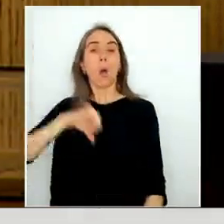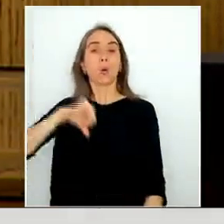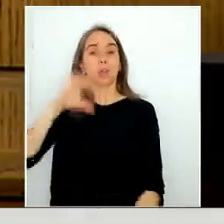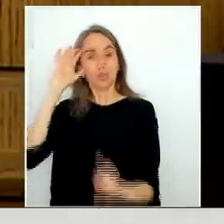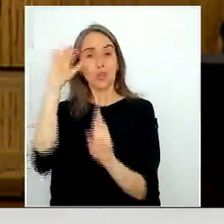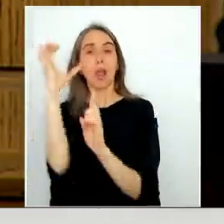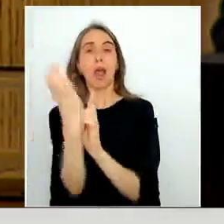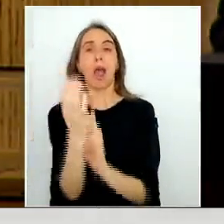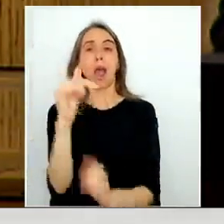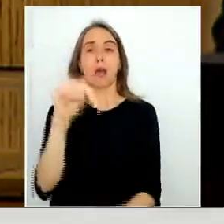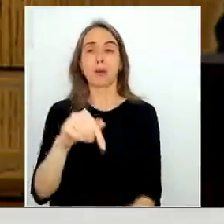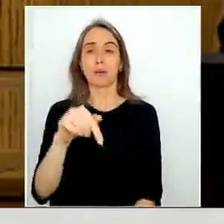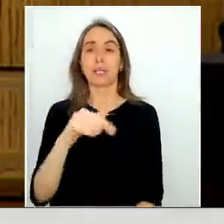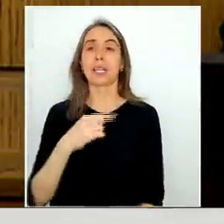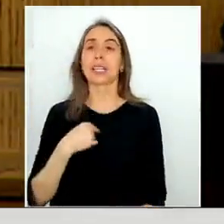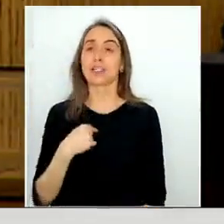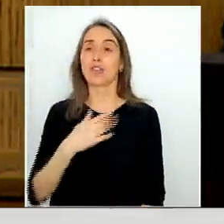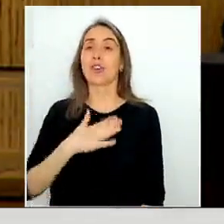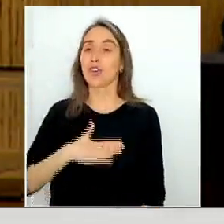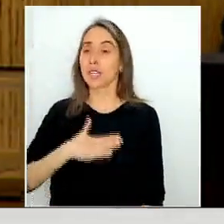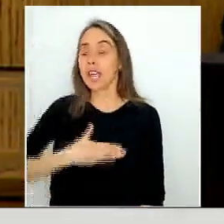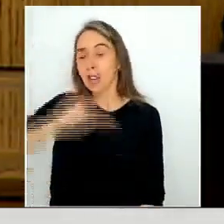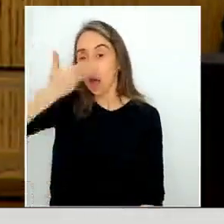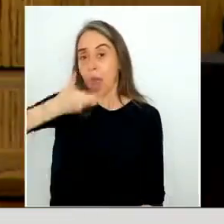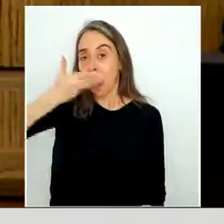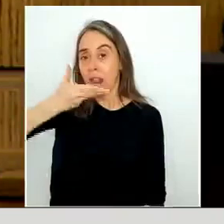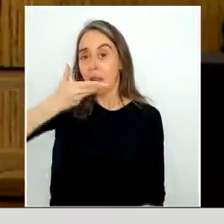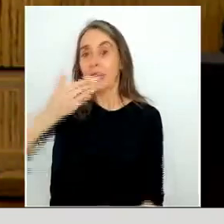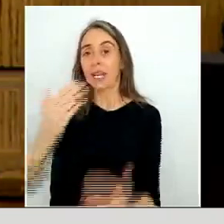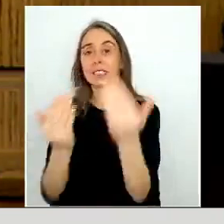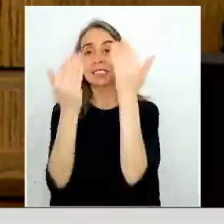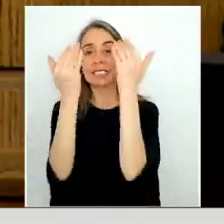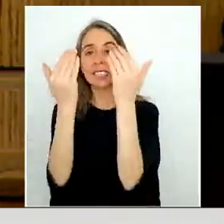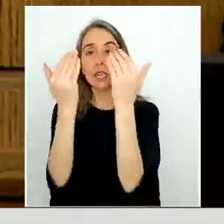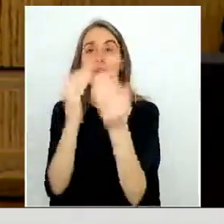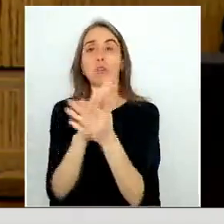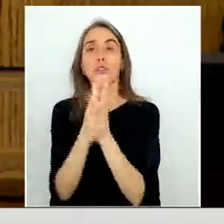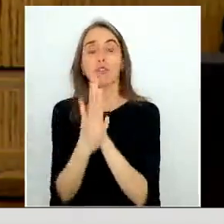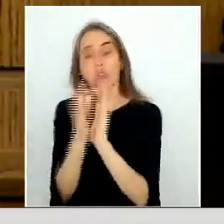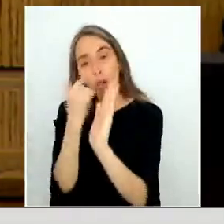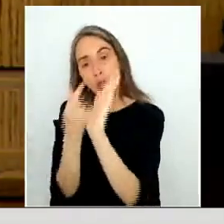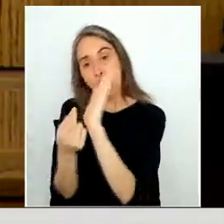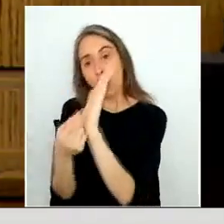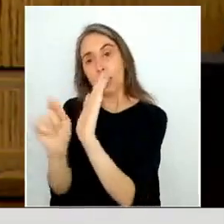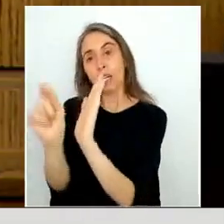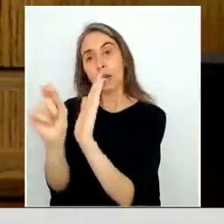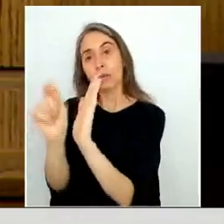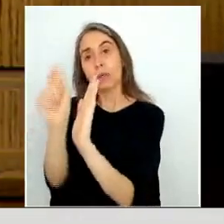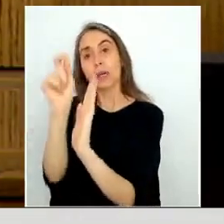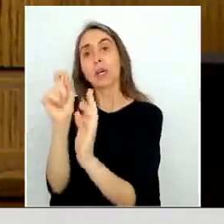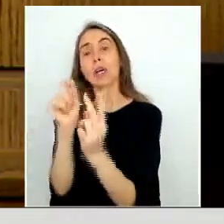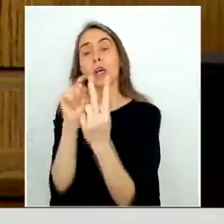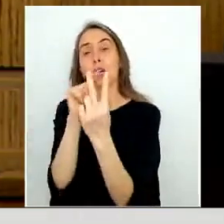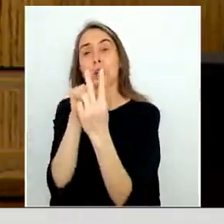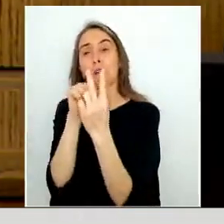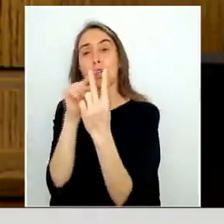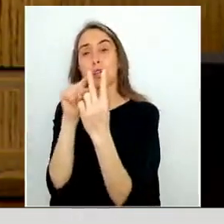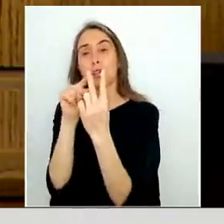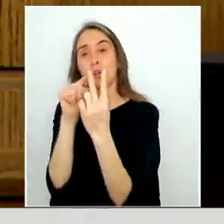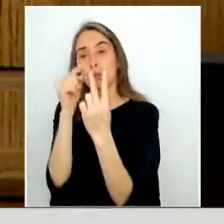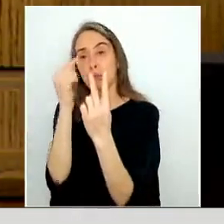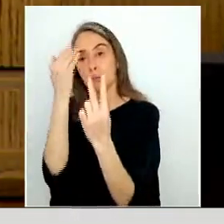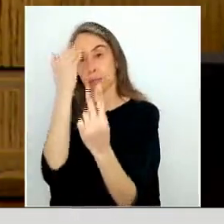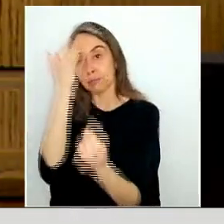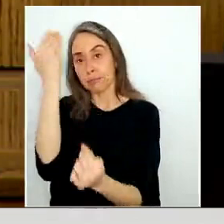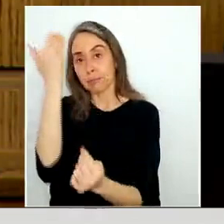quiero durante esta intervención saludar y entregar todo reconocimiento a dos grandes y talentosas